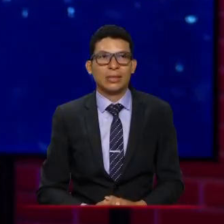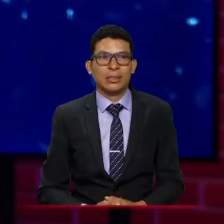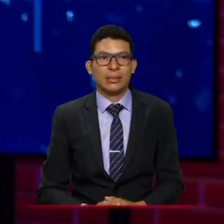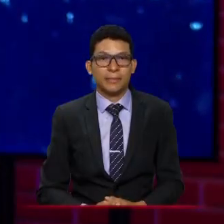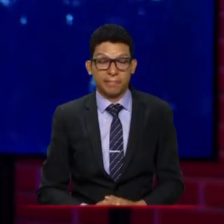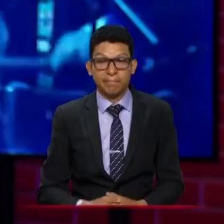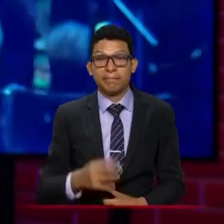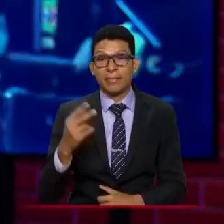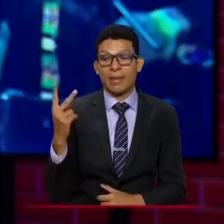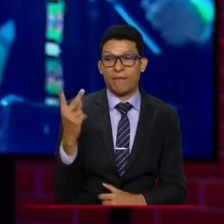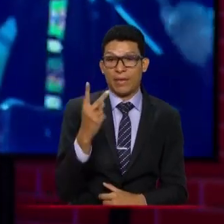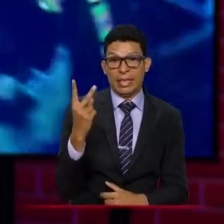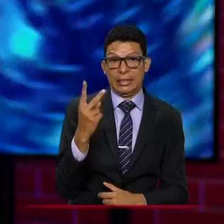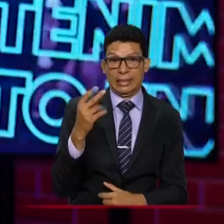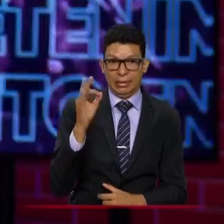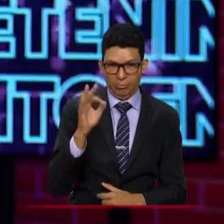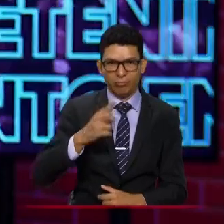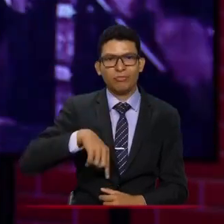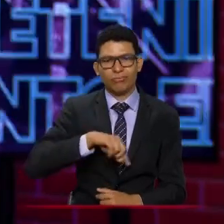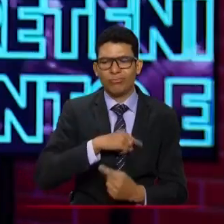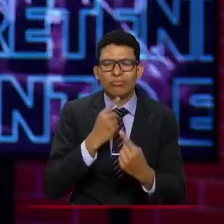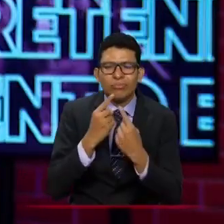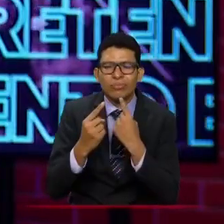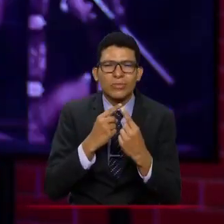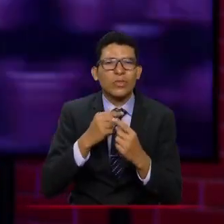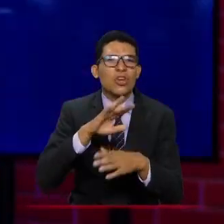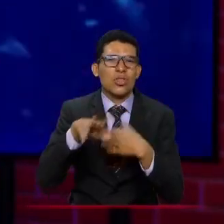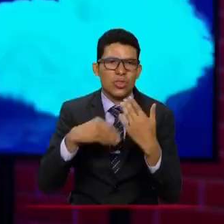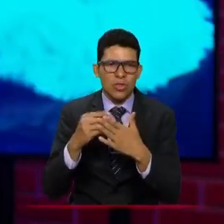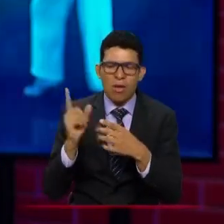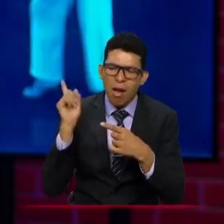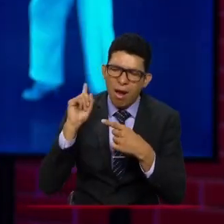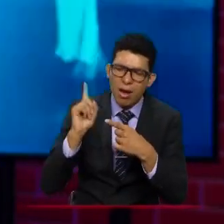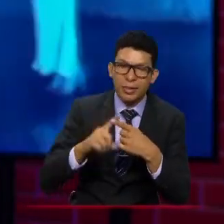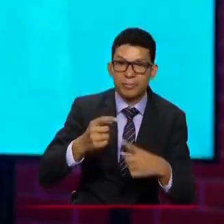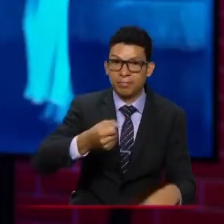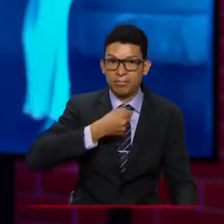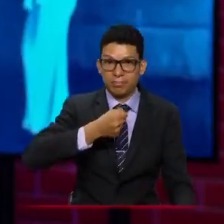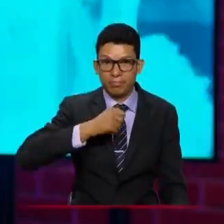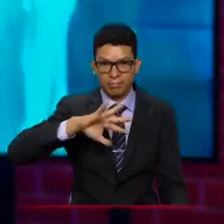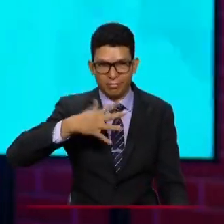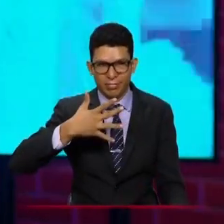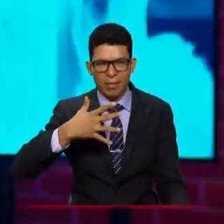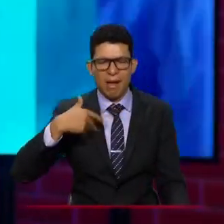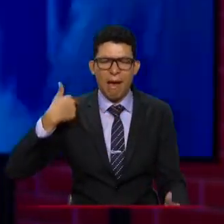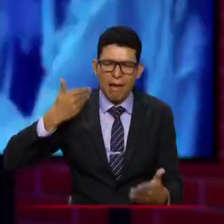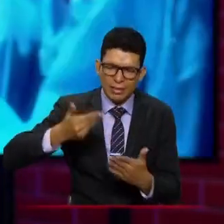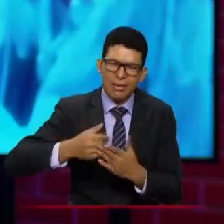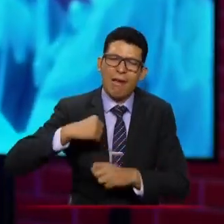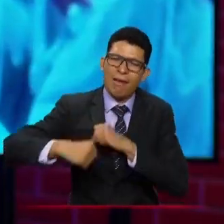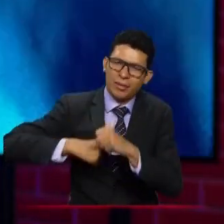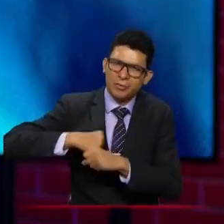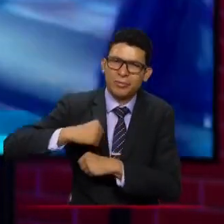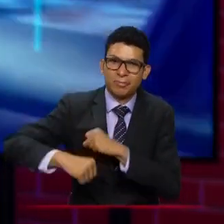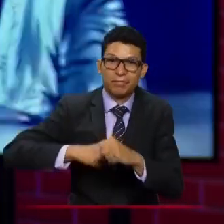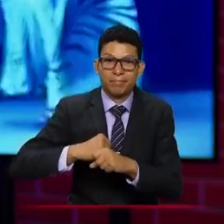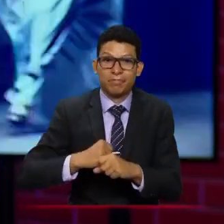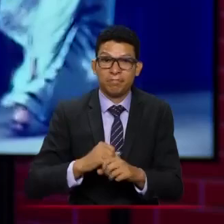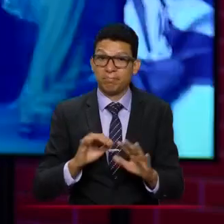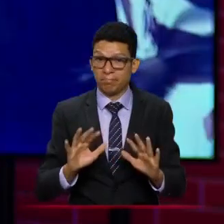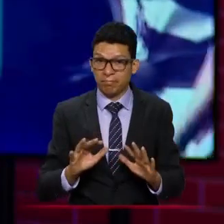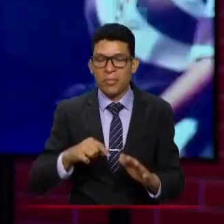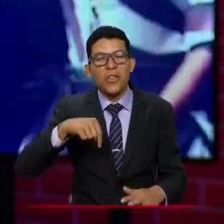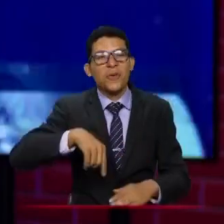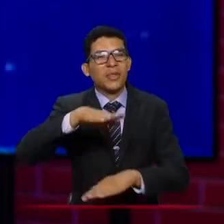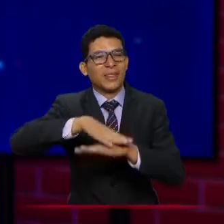El viernes justamente estaremos hablando sobre todo el recorrido que tuvo Noti5 durante muchísimos años. Sin embargo, hoy